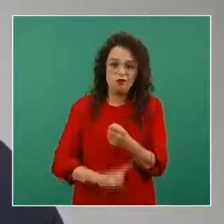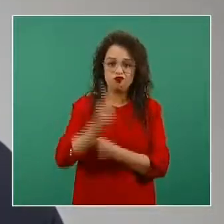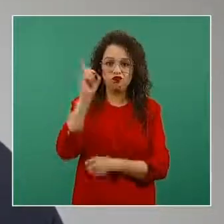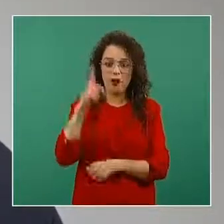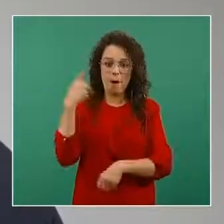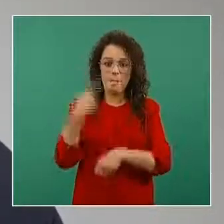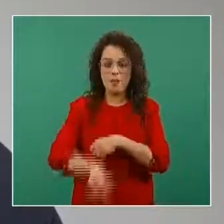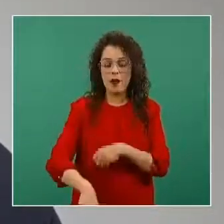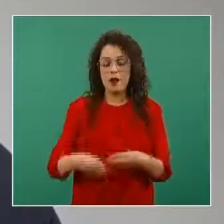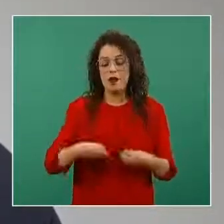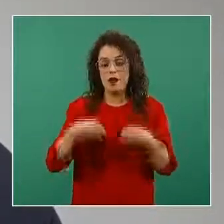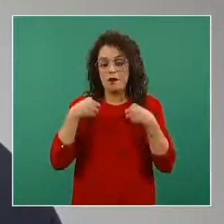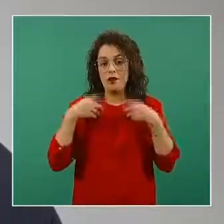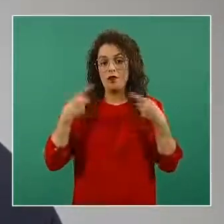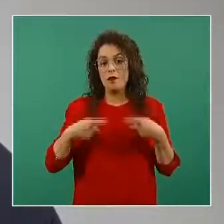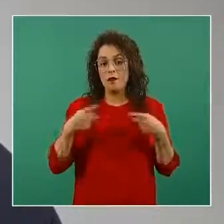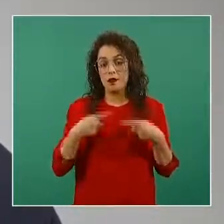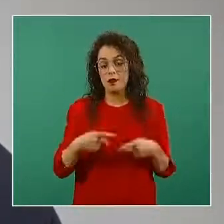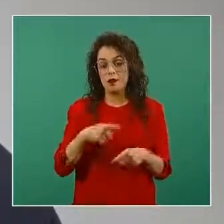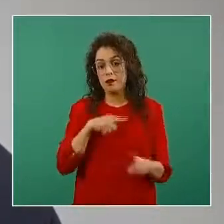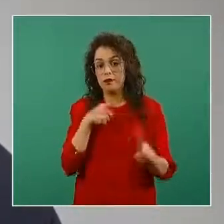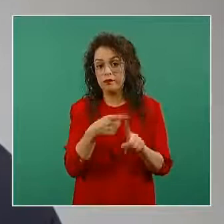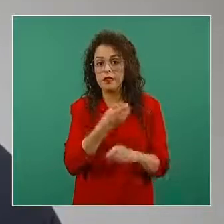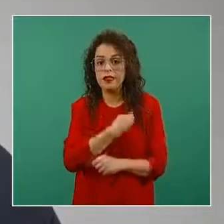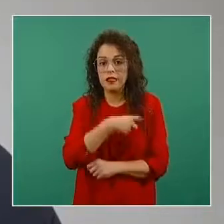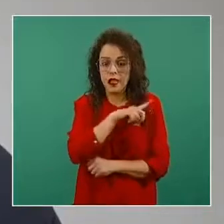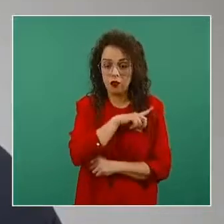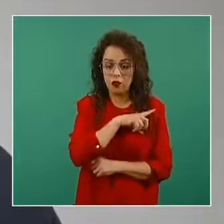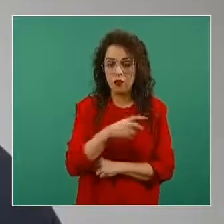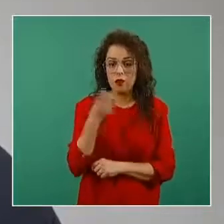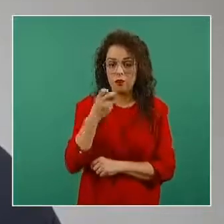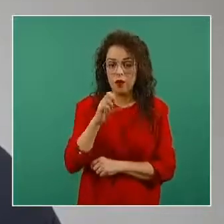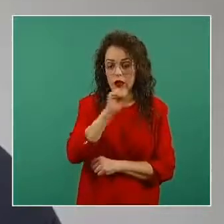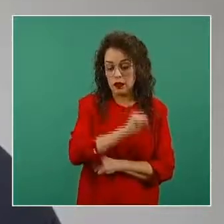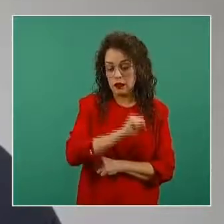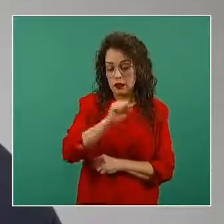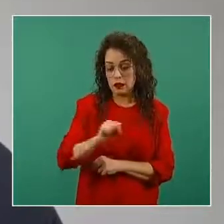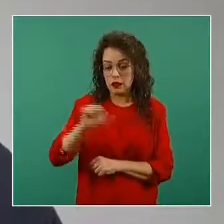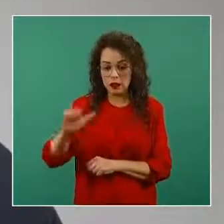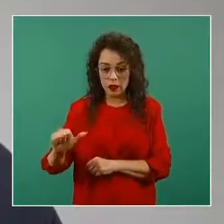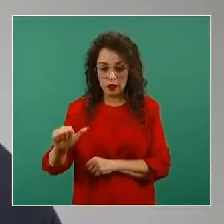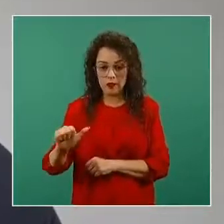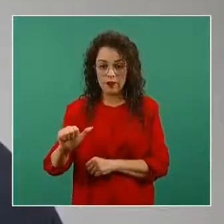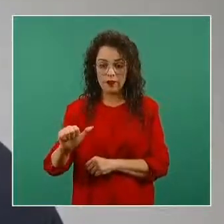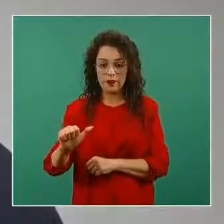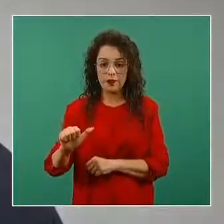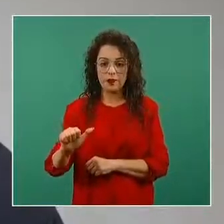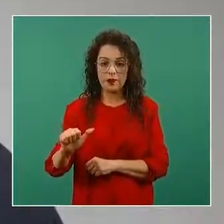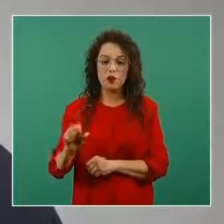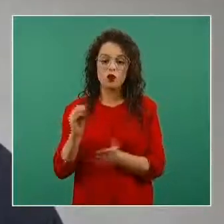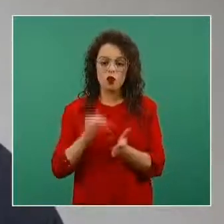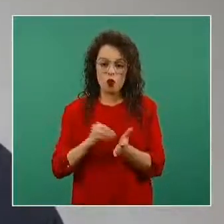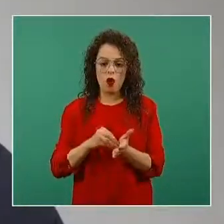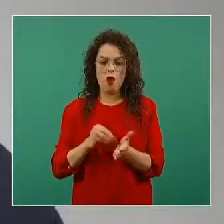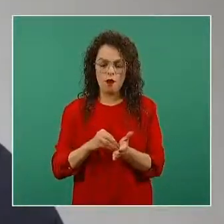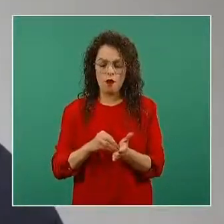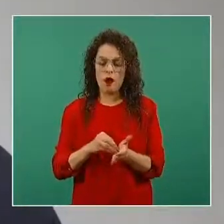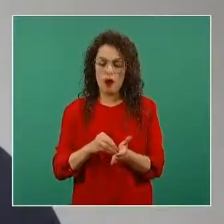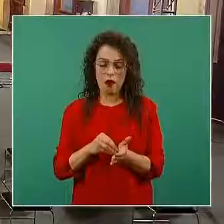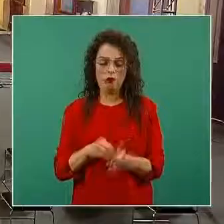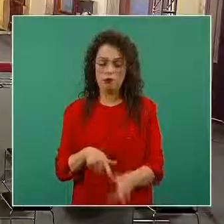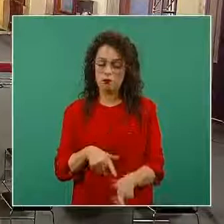salud y la vida de las personas. Por lo tanto, la Secretaría de Salud y en sus diferentes niveles puede todavía continuar y debe